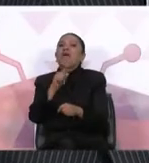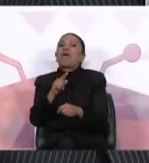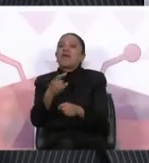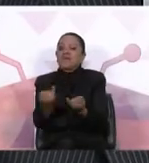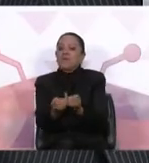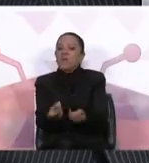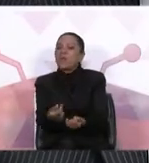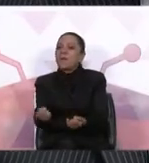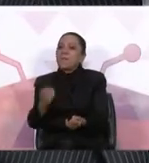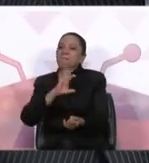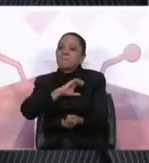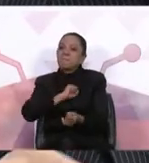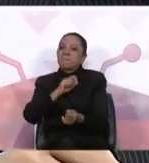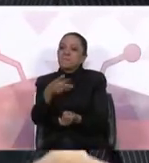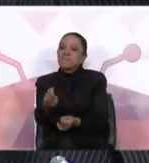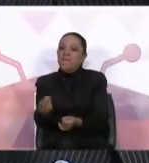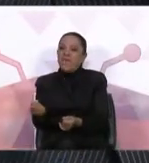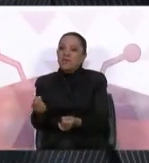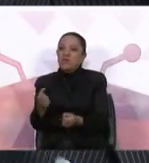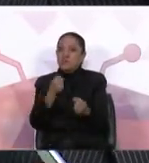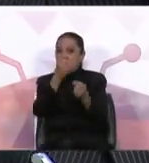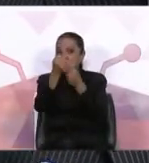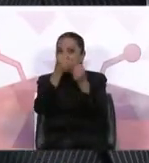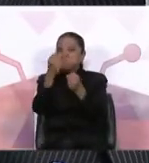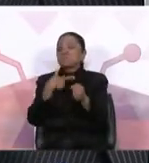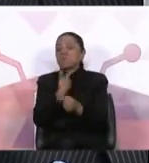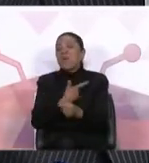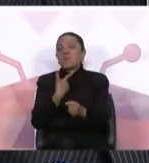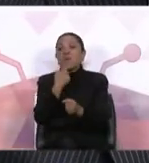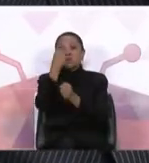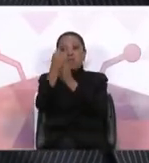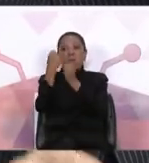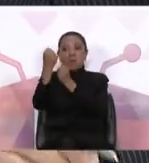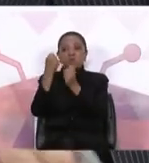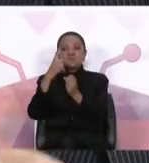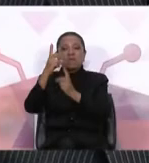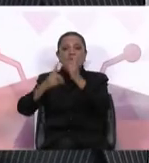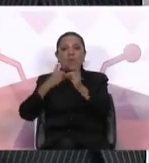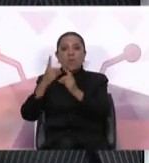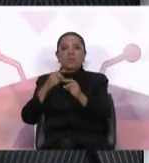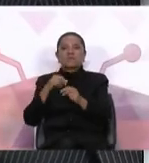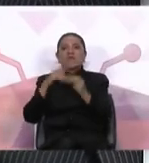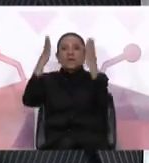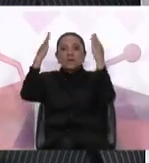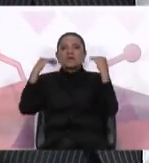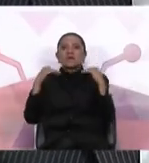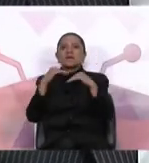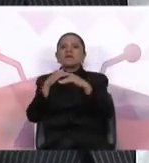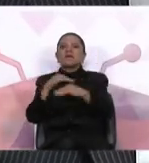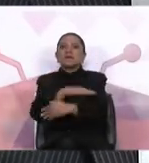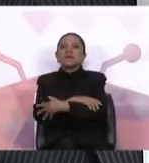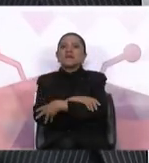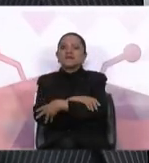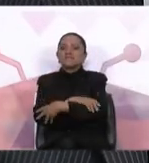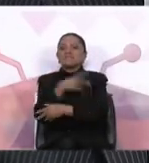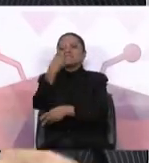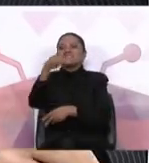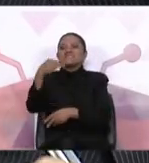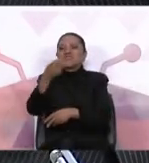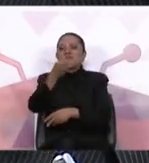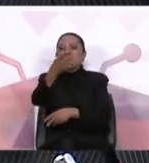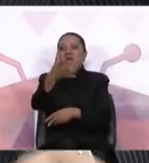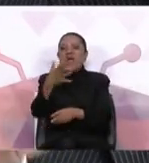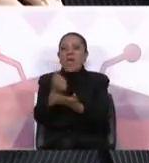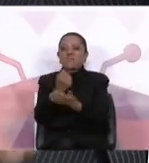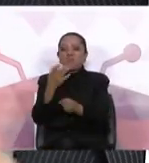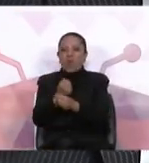me gusta le gusta mucho el box hago deporte fraile apodo cuauhtémoc blanco lo